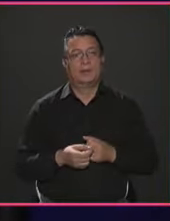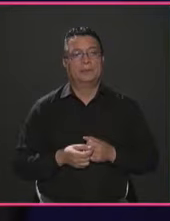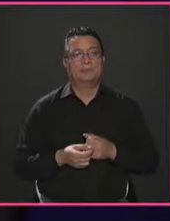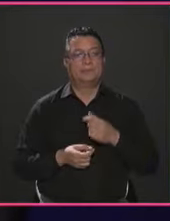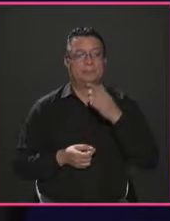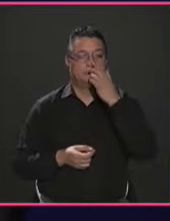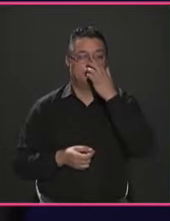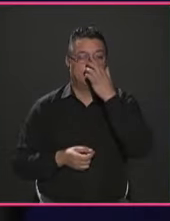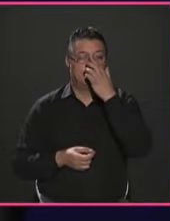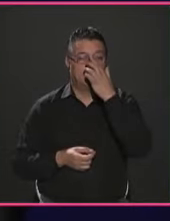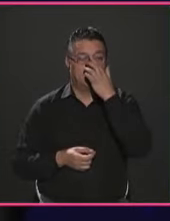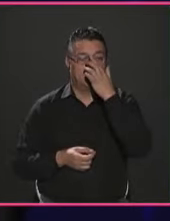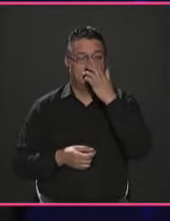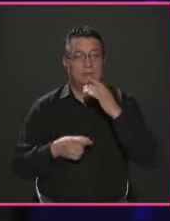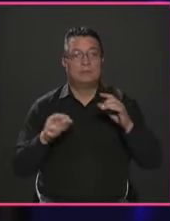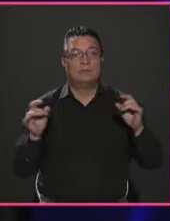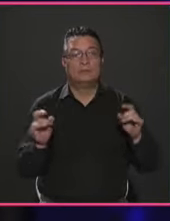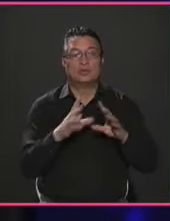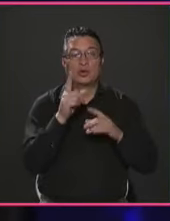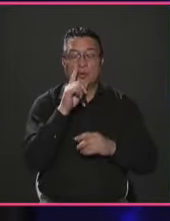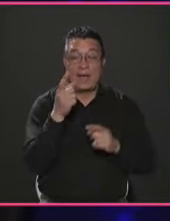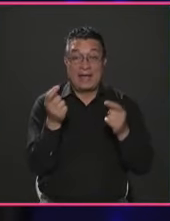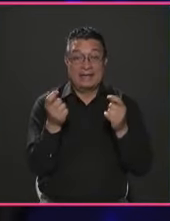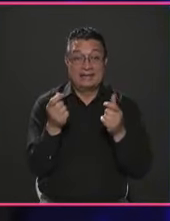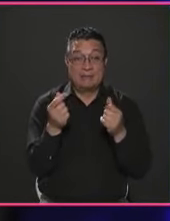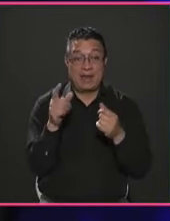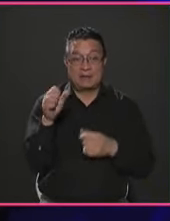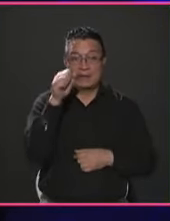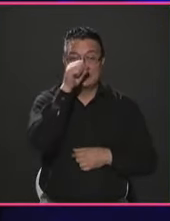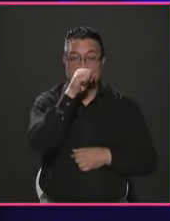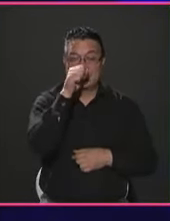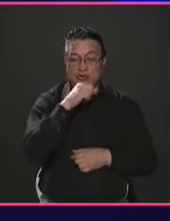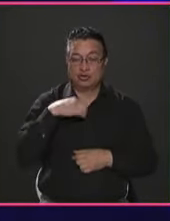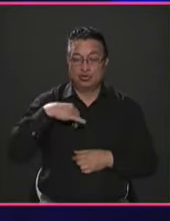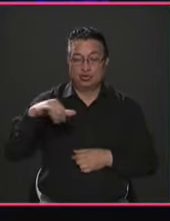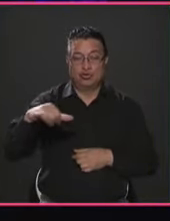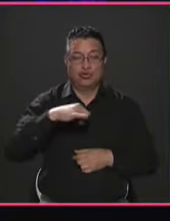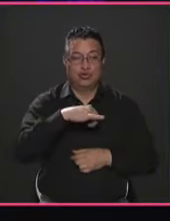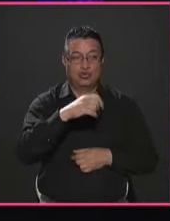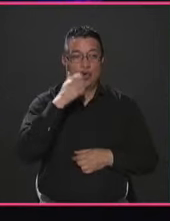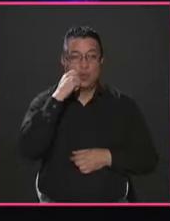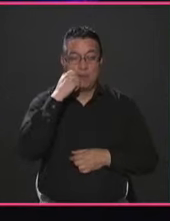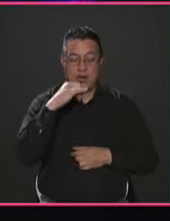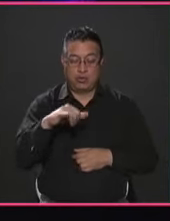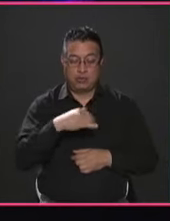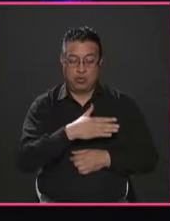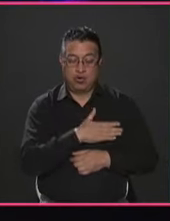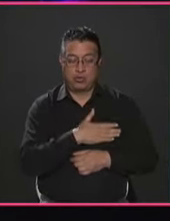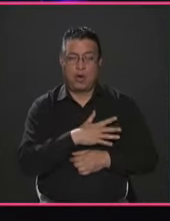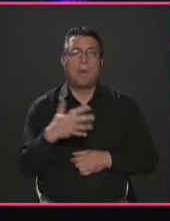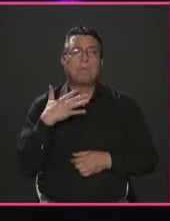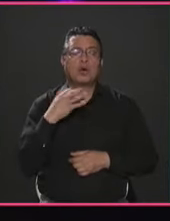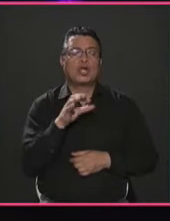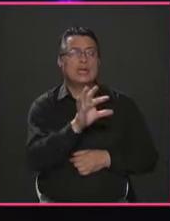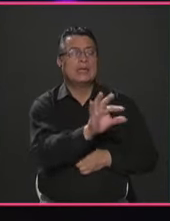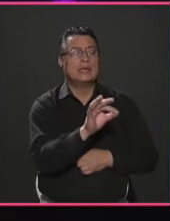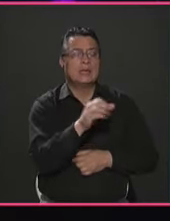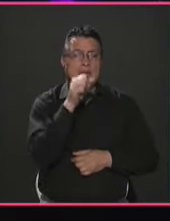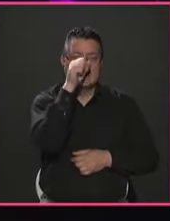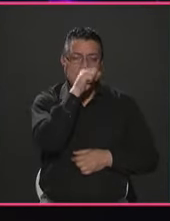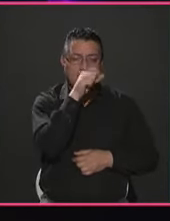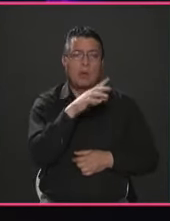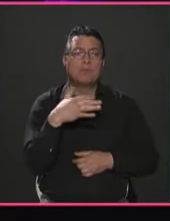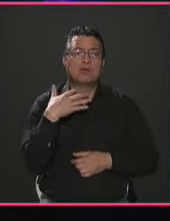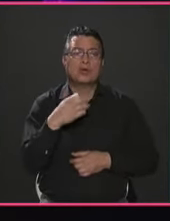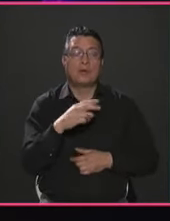es si es similar este cerdo a los órganos que tienen los humanos y por qué escogemos el cerdo para decirle la